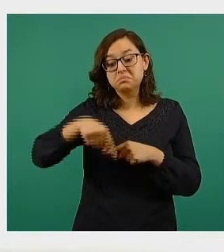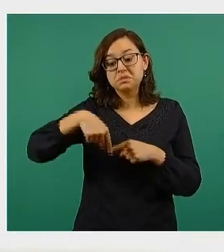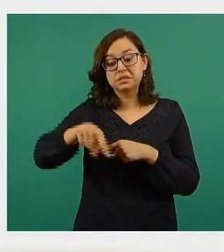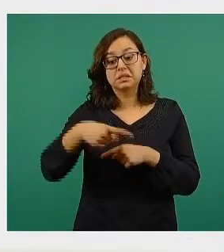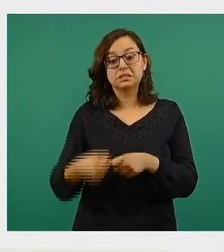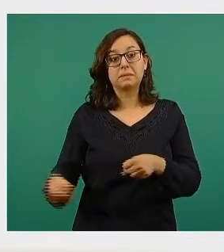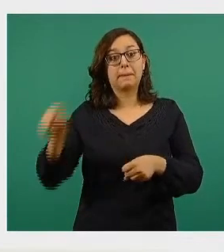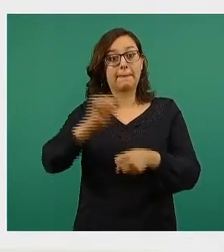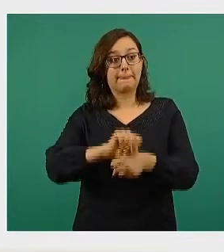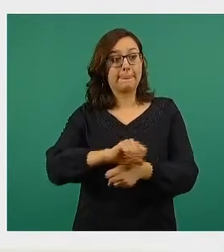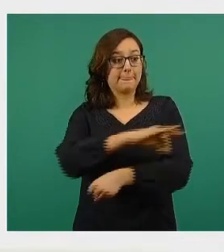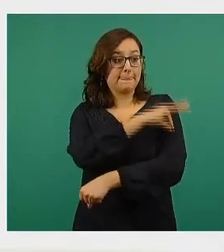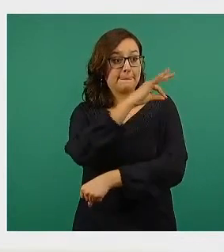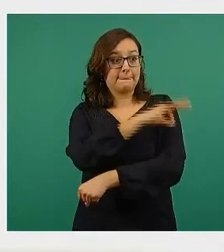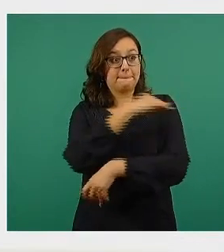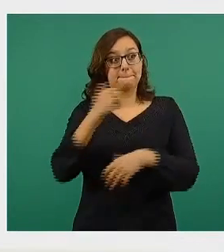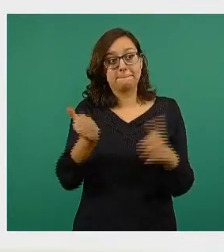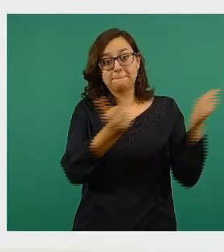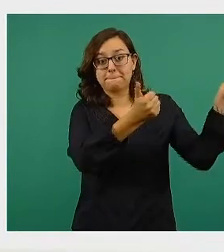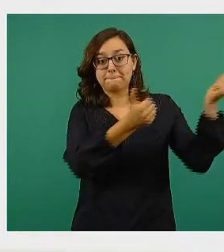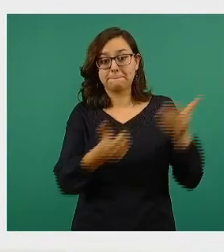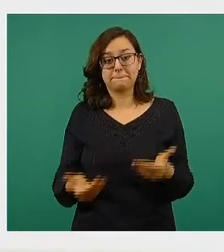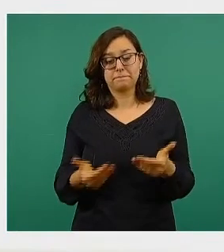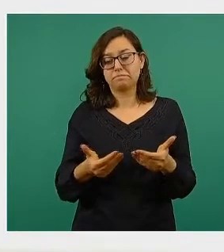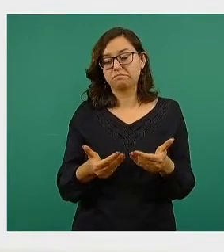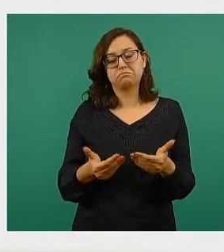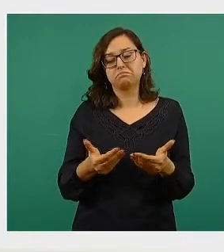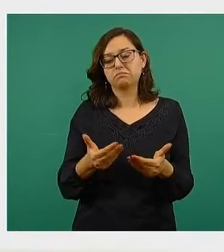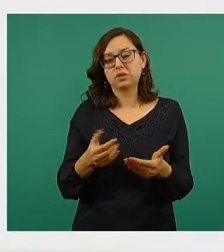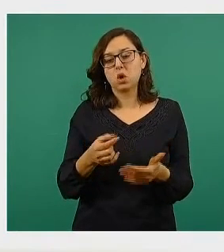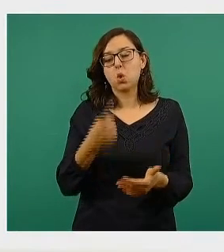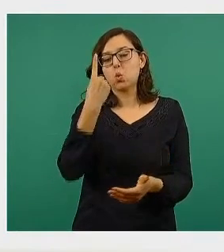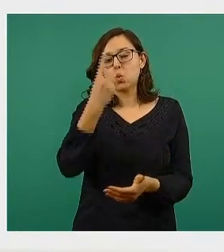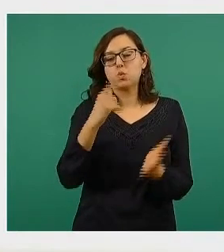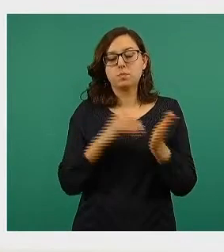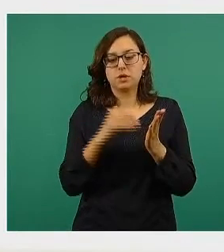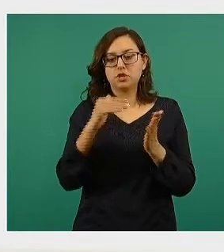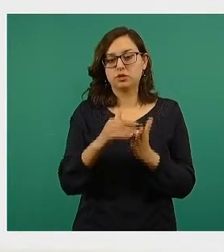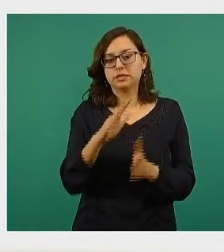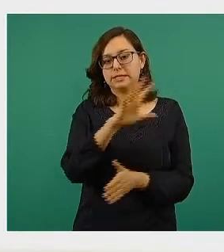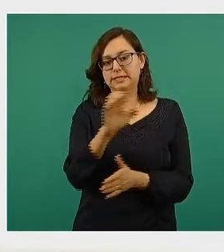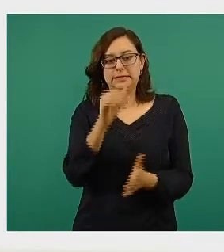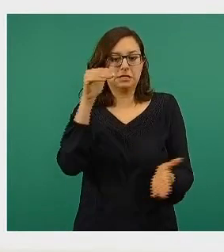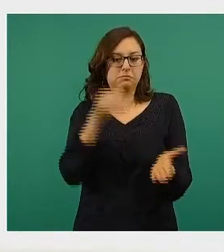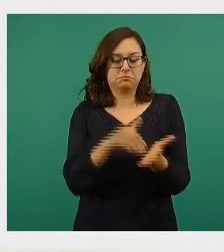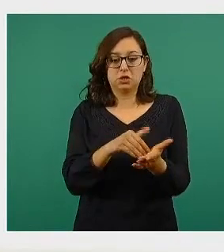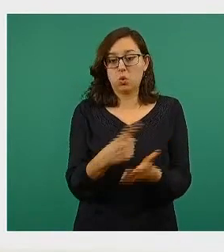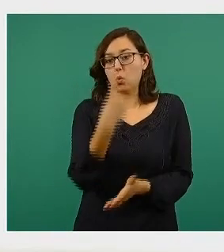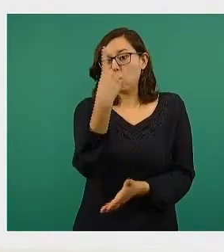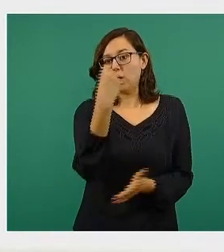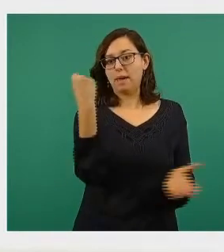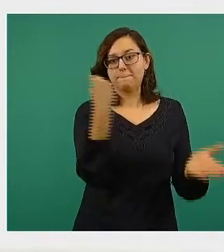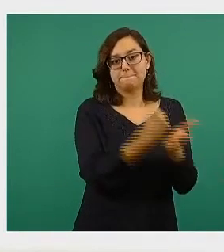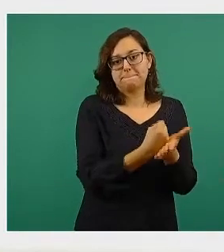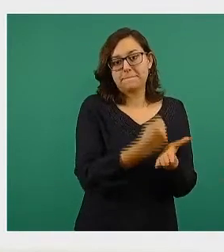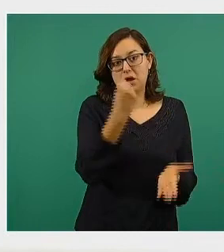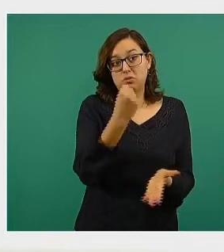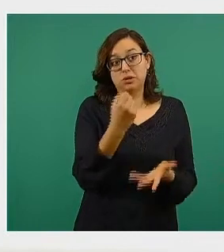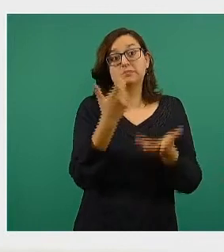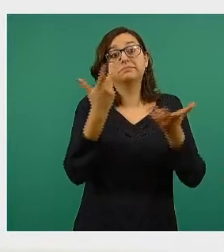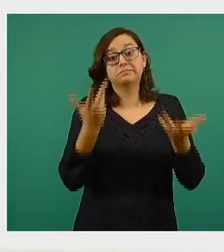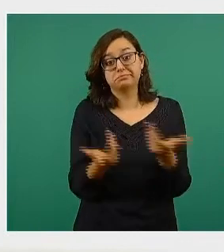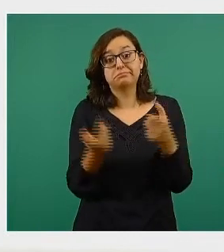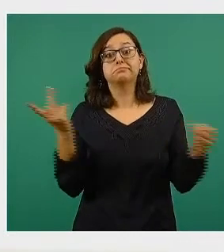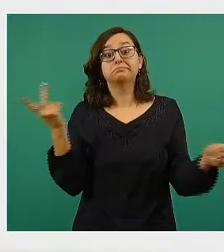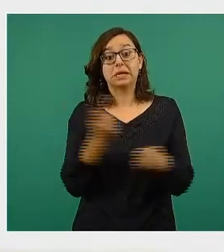hemos recibido y planeamos recibir cerca de 1.500.000 dosis y solamente de la vacuna Pfizer. Al ser una semana de